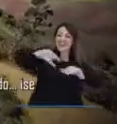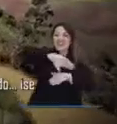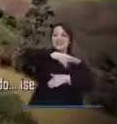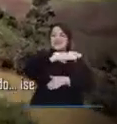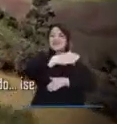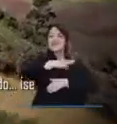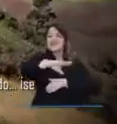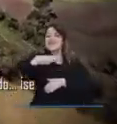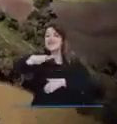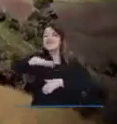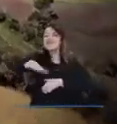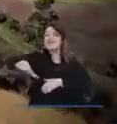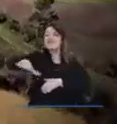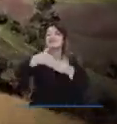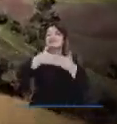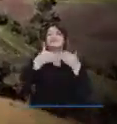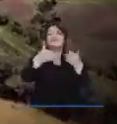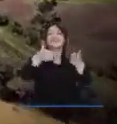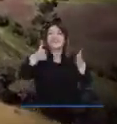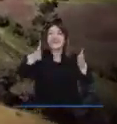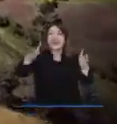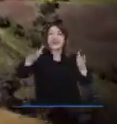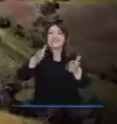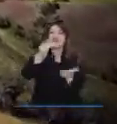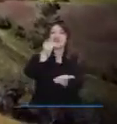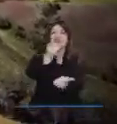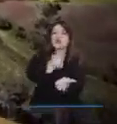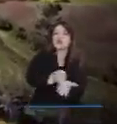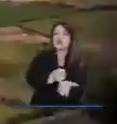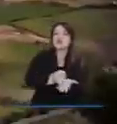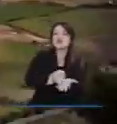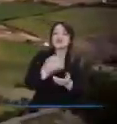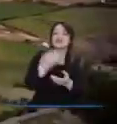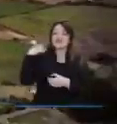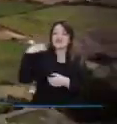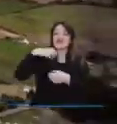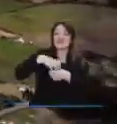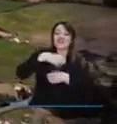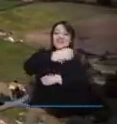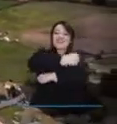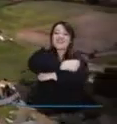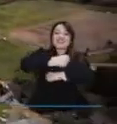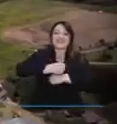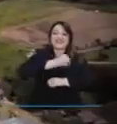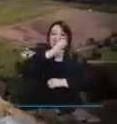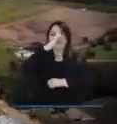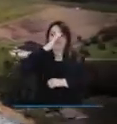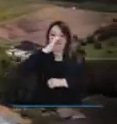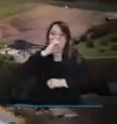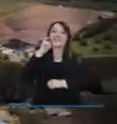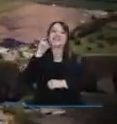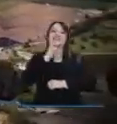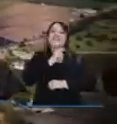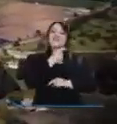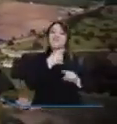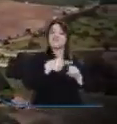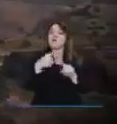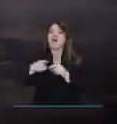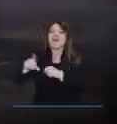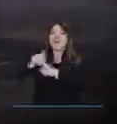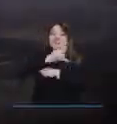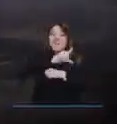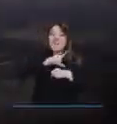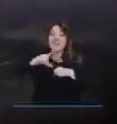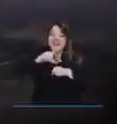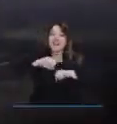profundo se abre. En Usme, Ciudad Bolívar, Suba, Chapinero y Santa Fe, la tierra te conecta con